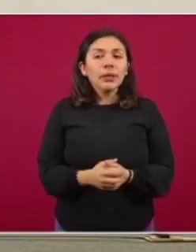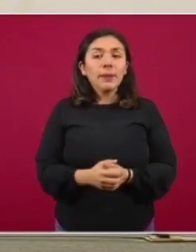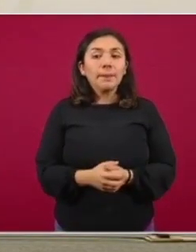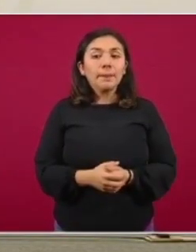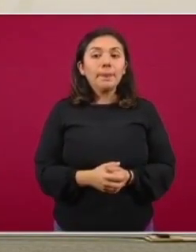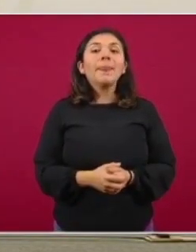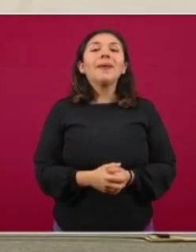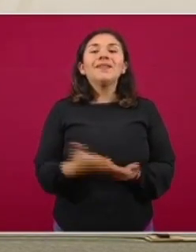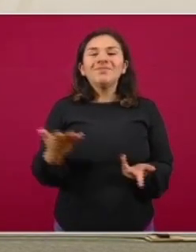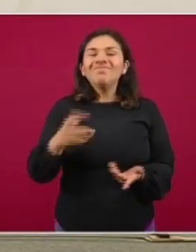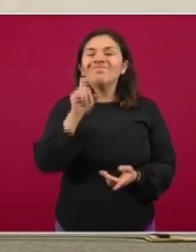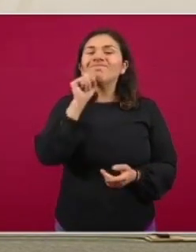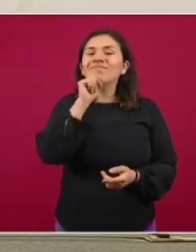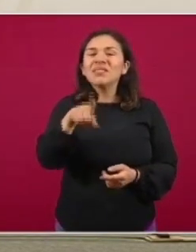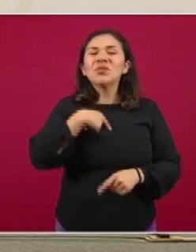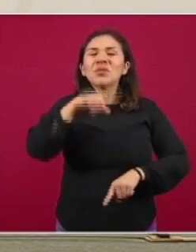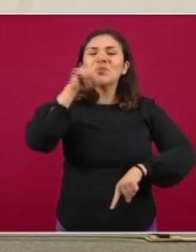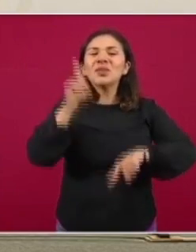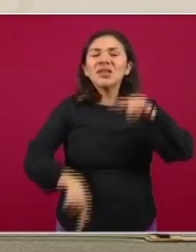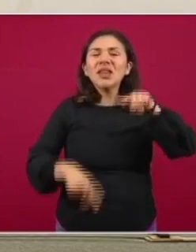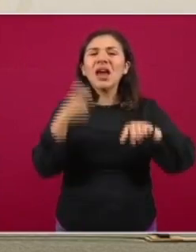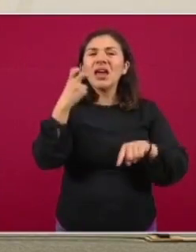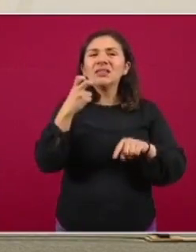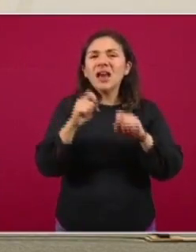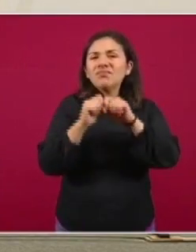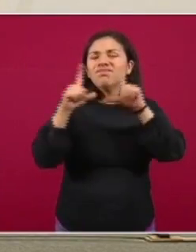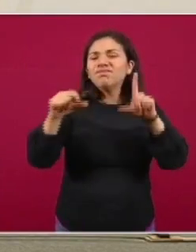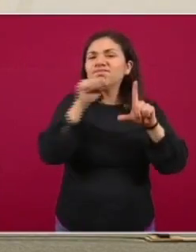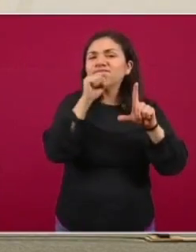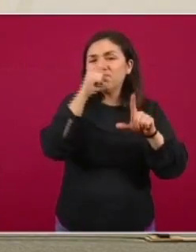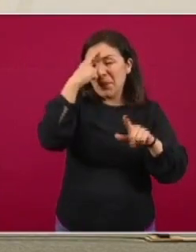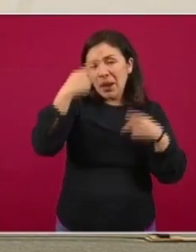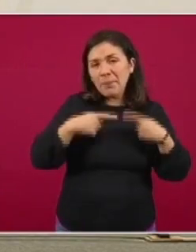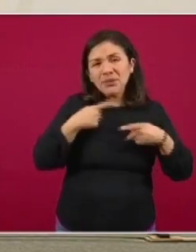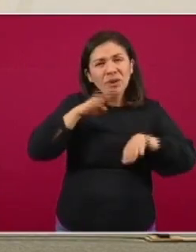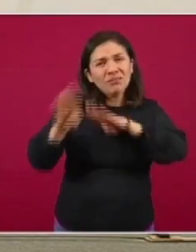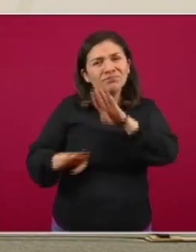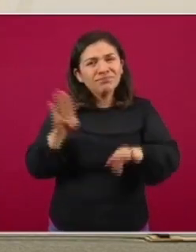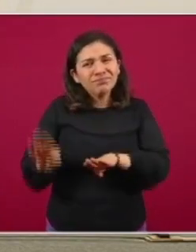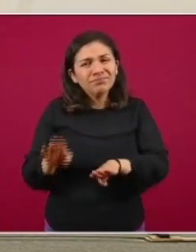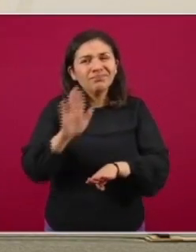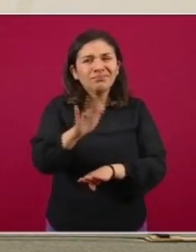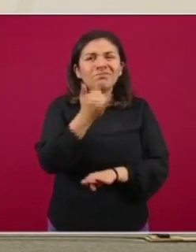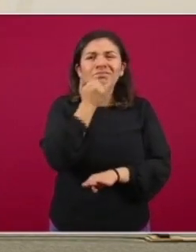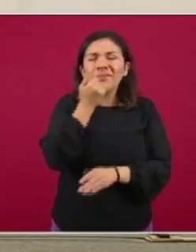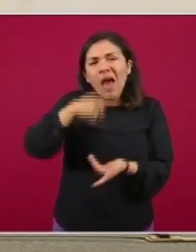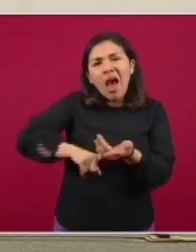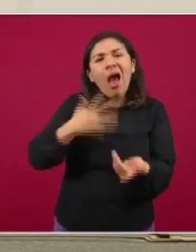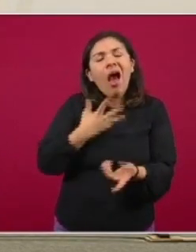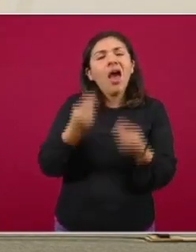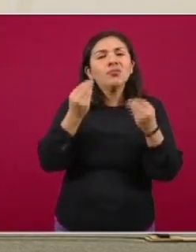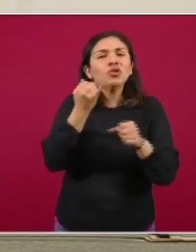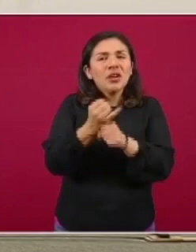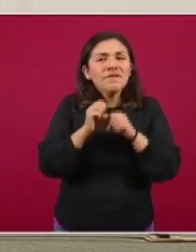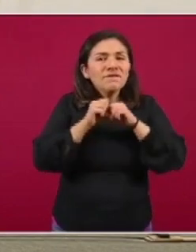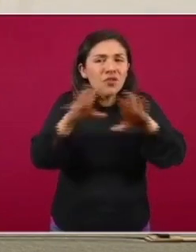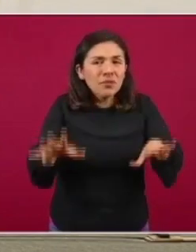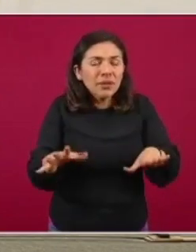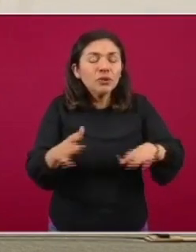Justo quité la gráfica de los fallecimientos porque pensé que ya era mucha información, pero